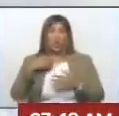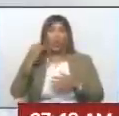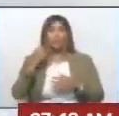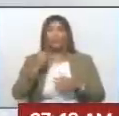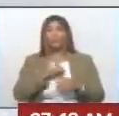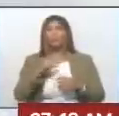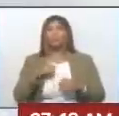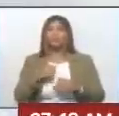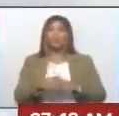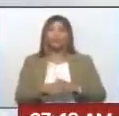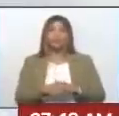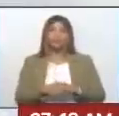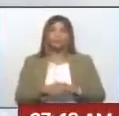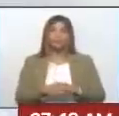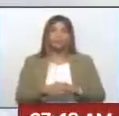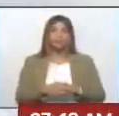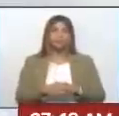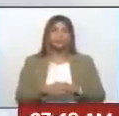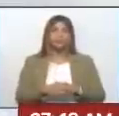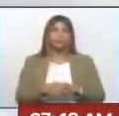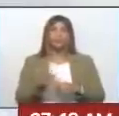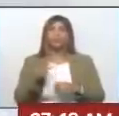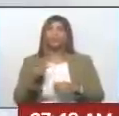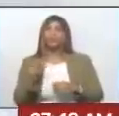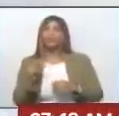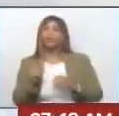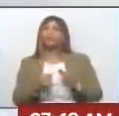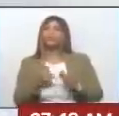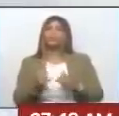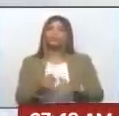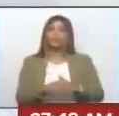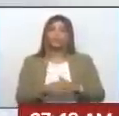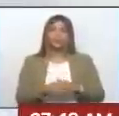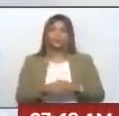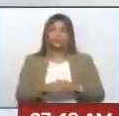personal, no tan institucional.